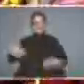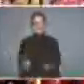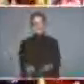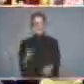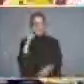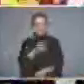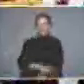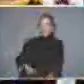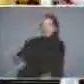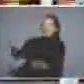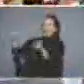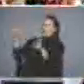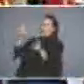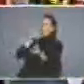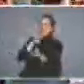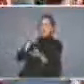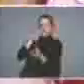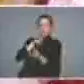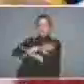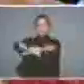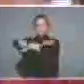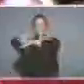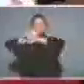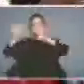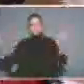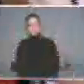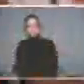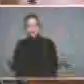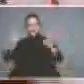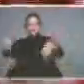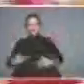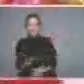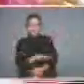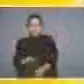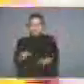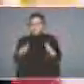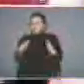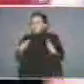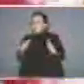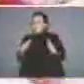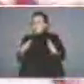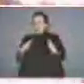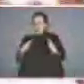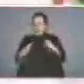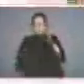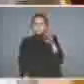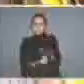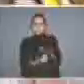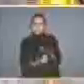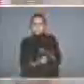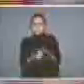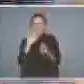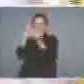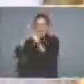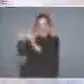tirándose tormento, se empiezan a asustar y paran el balón. Chiquito mal ejemplo, sí,